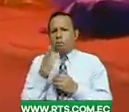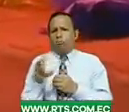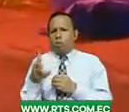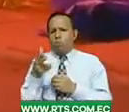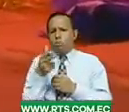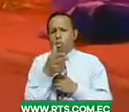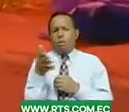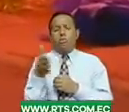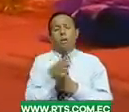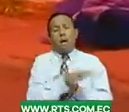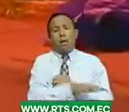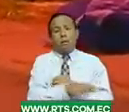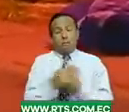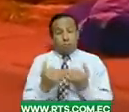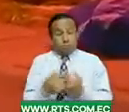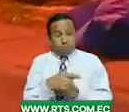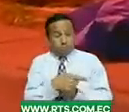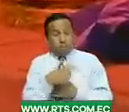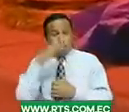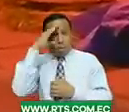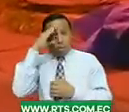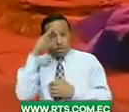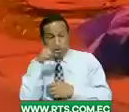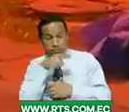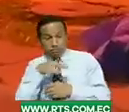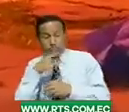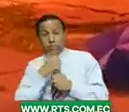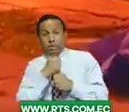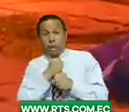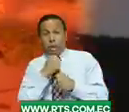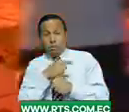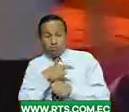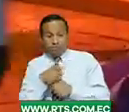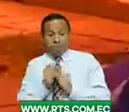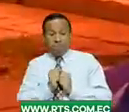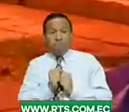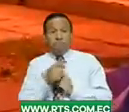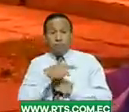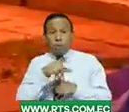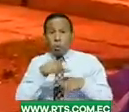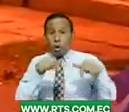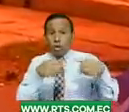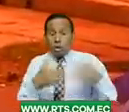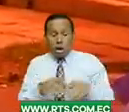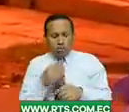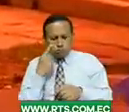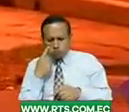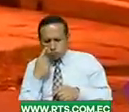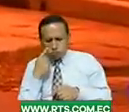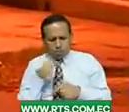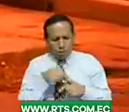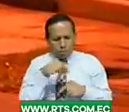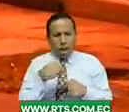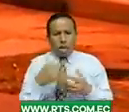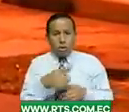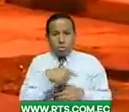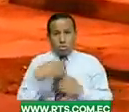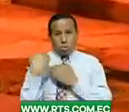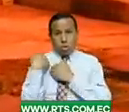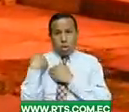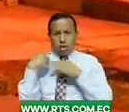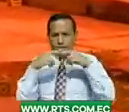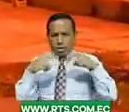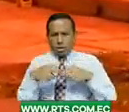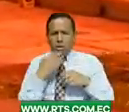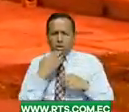indicios balísticos en lugar, están haciendo las fotografías respectivas en la escena del crimen para poder hacer su proceso